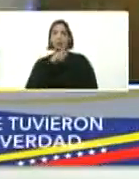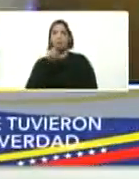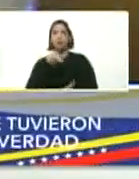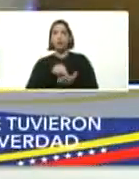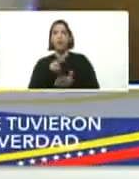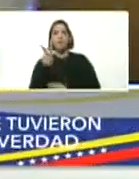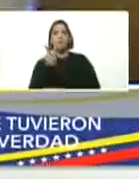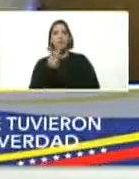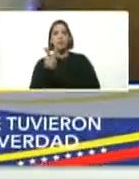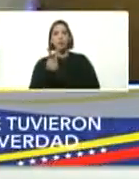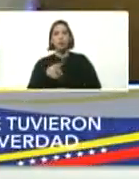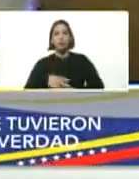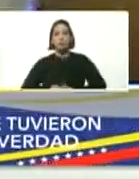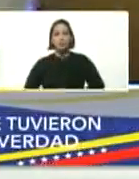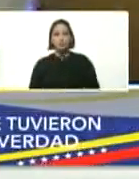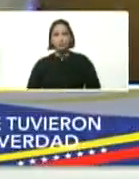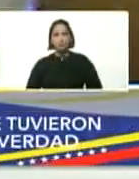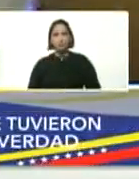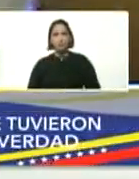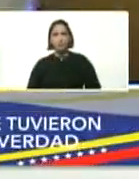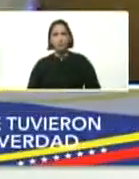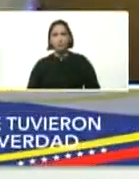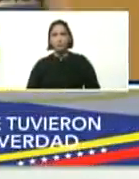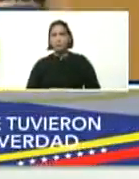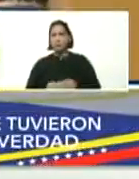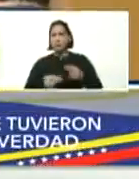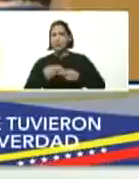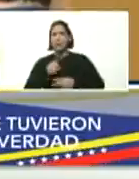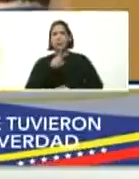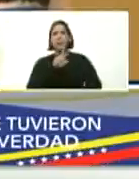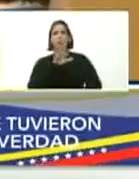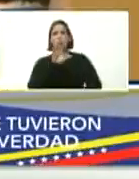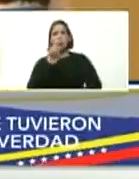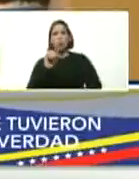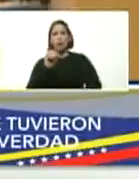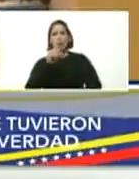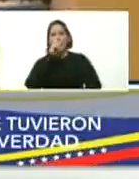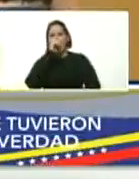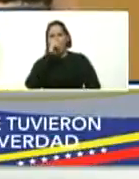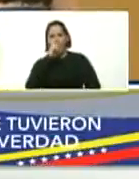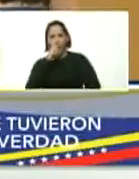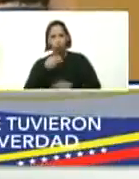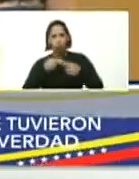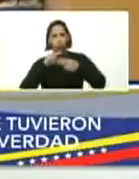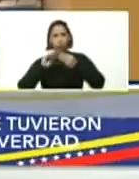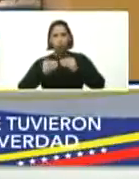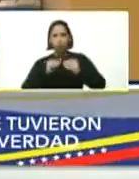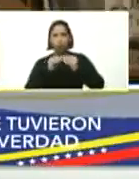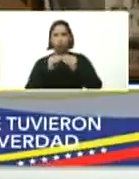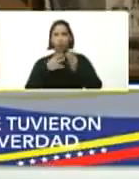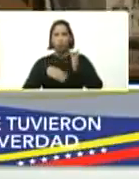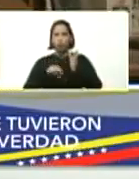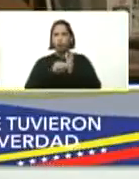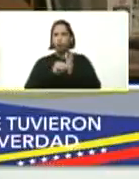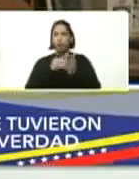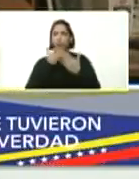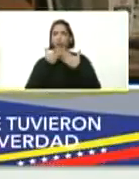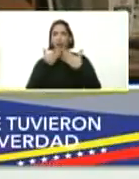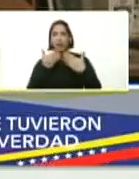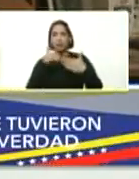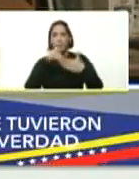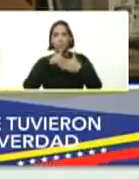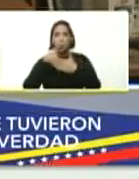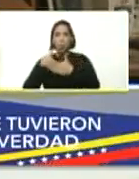Venezolana. Una joya arquitectónica de 150 años que ha sido rescatada gracias al voto del